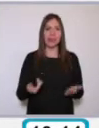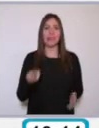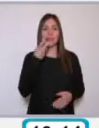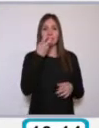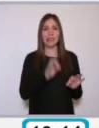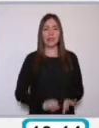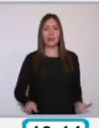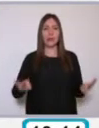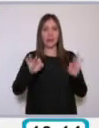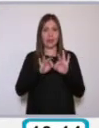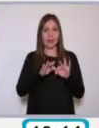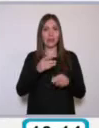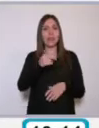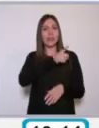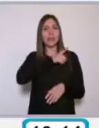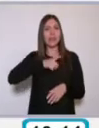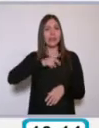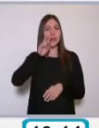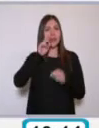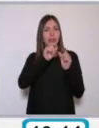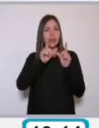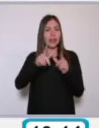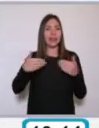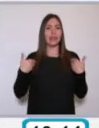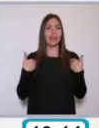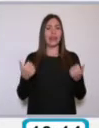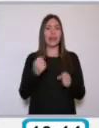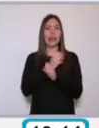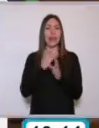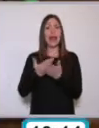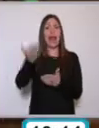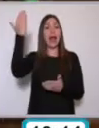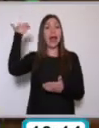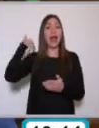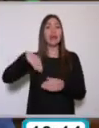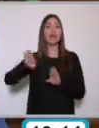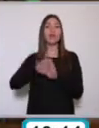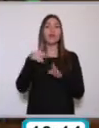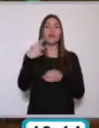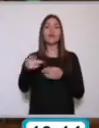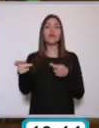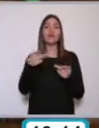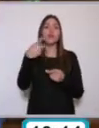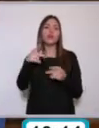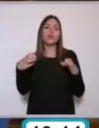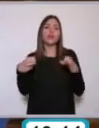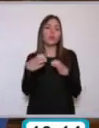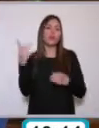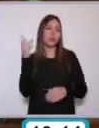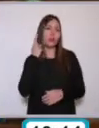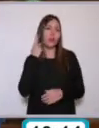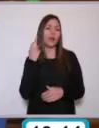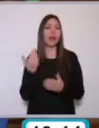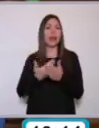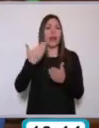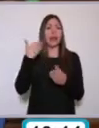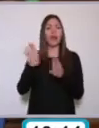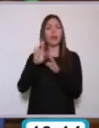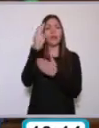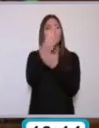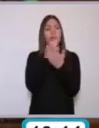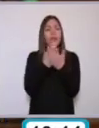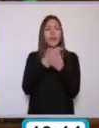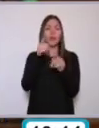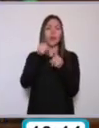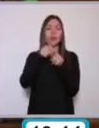muy importante tener esa referencia clara de cómo era el sistema político en ese momento. Y vemos eso que era una caricatura, eran ilustraciones, eran